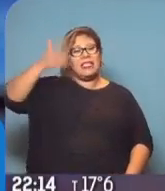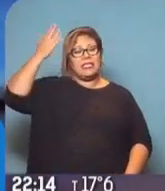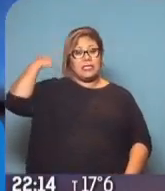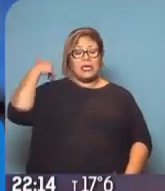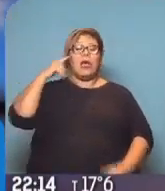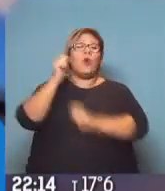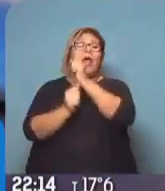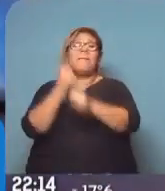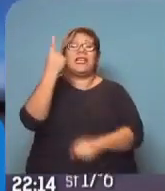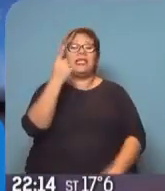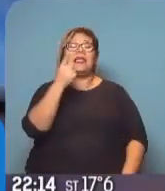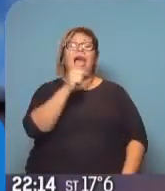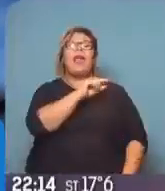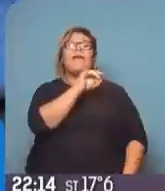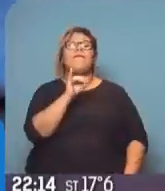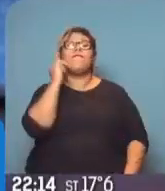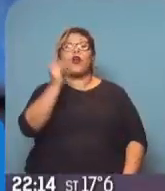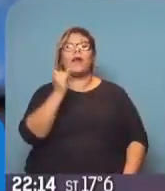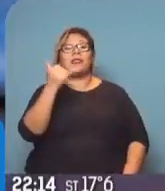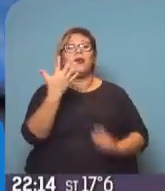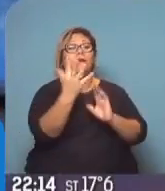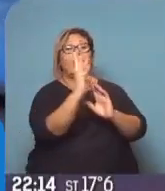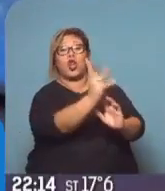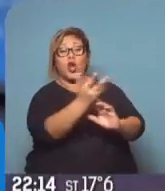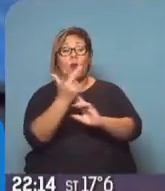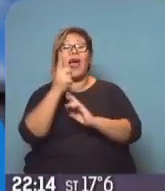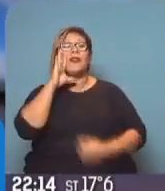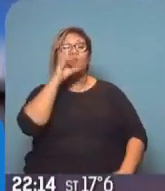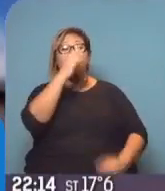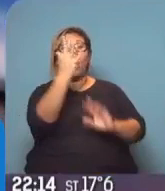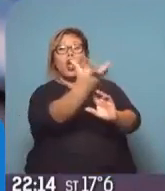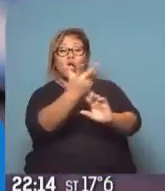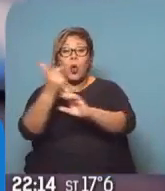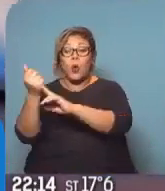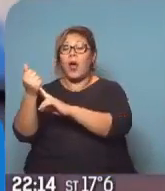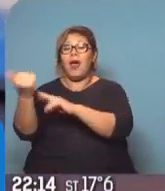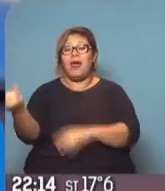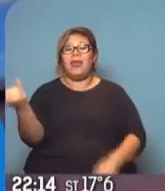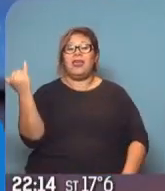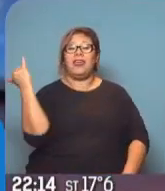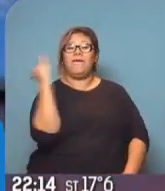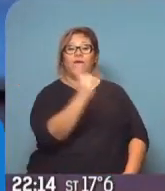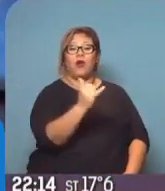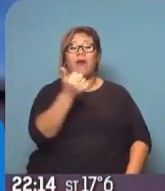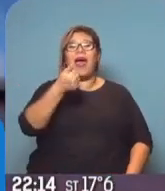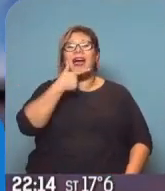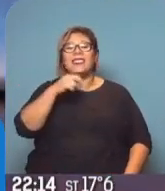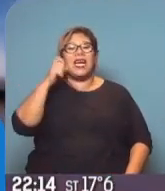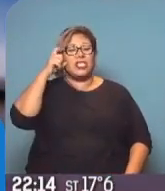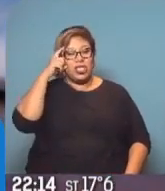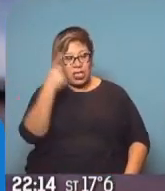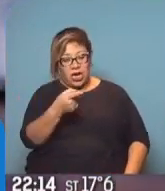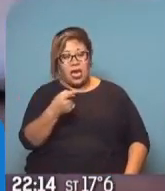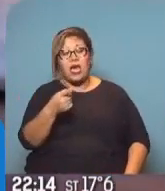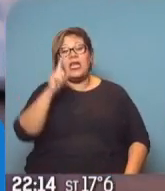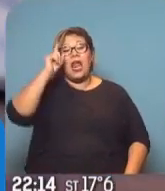Entonces ahí tampoco, uno ve el documento, es fascinante porque lo están acusando de un delito muy menor, digamos, que es acceso